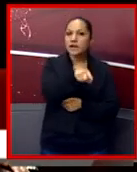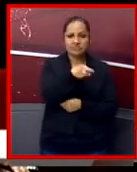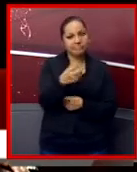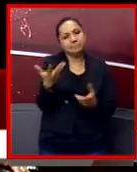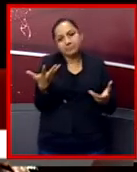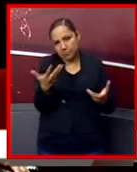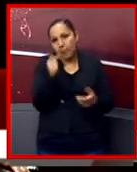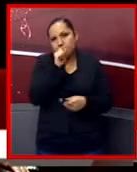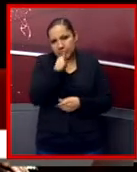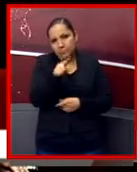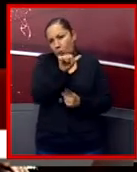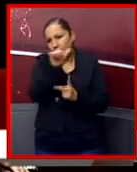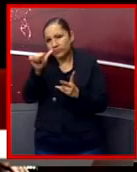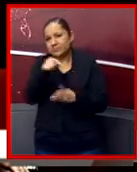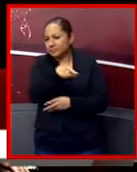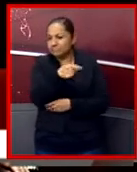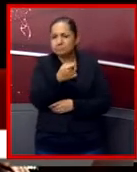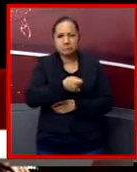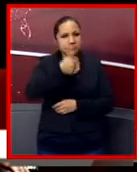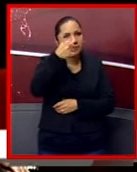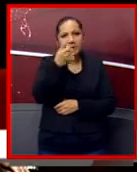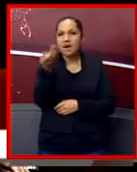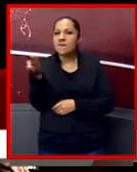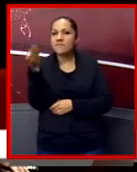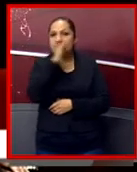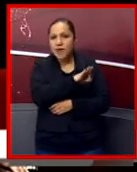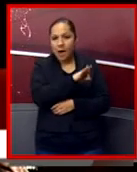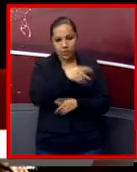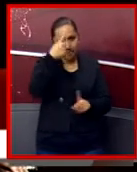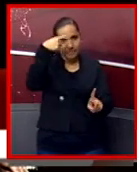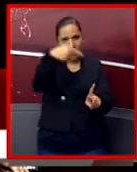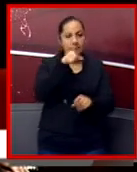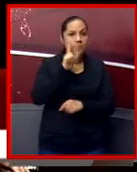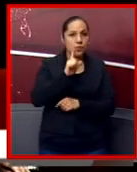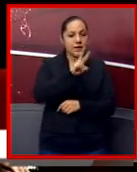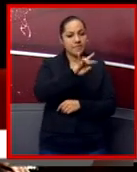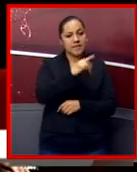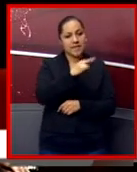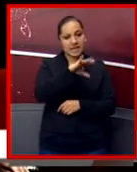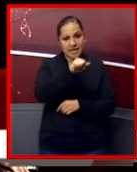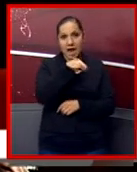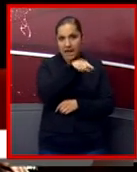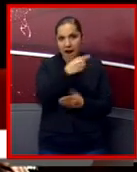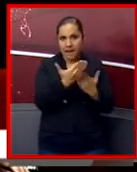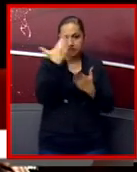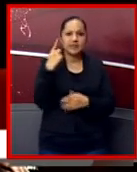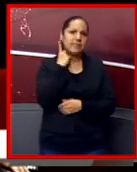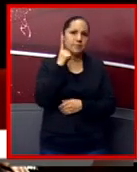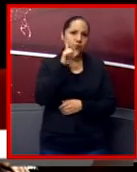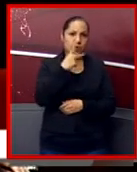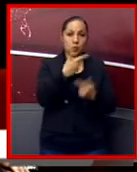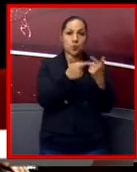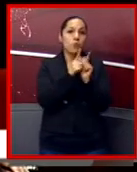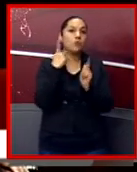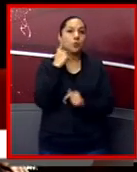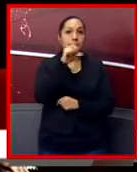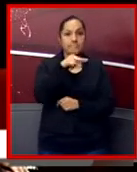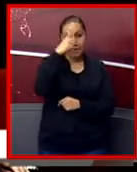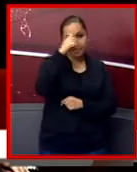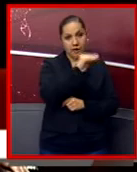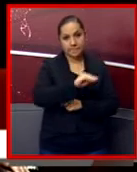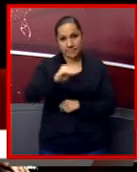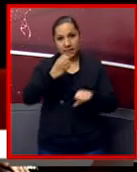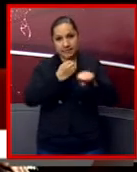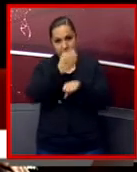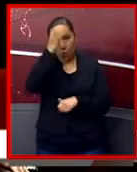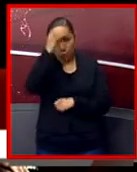fraude electoral contra una mujer, Virginia Herrera de Franco, candidata del PAN a diputada federal por Coahuila, quien fue burdamente despojada de su